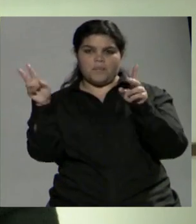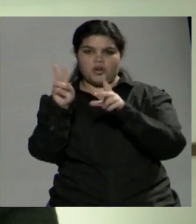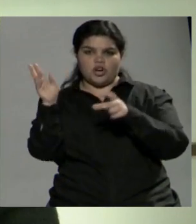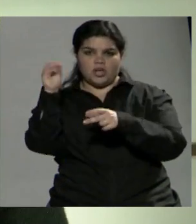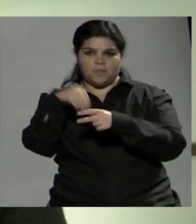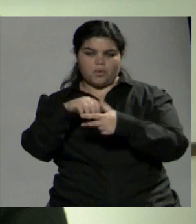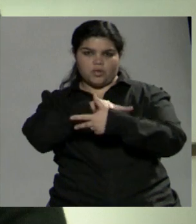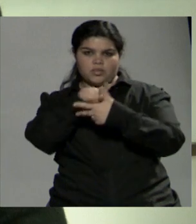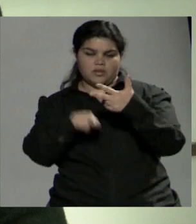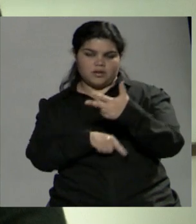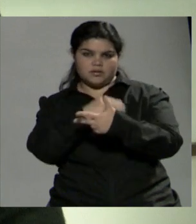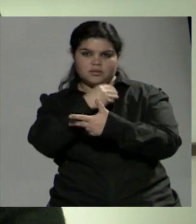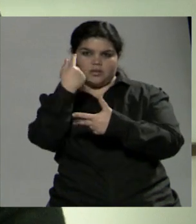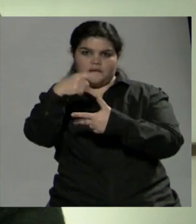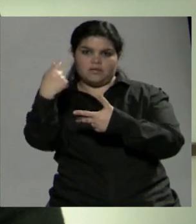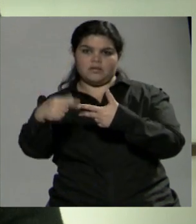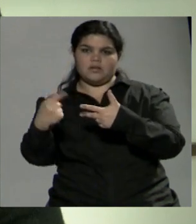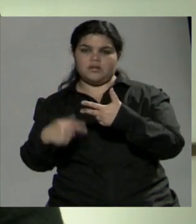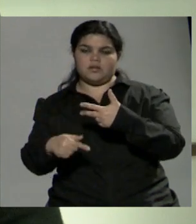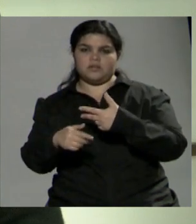resultados no son